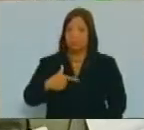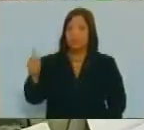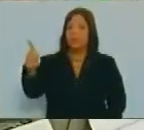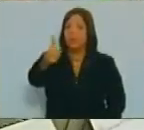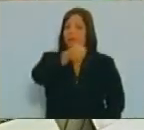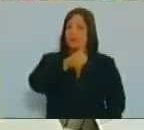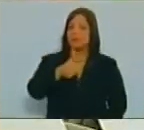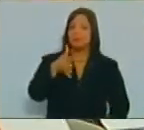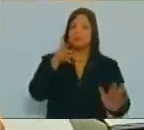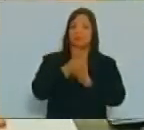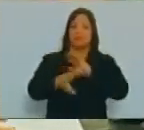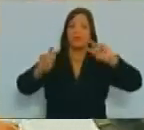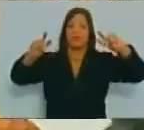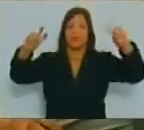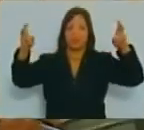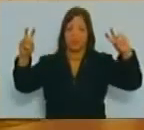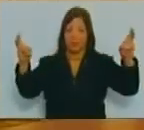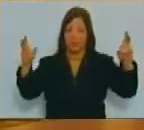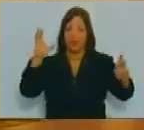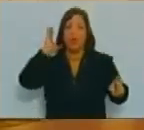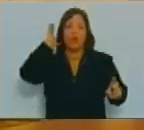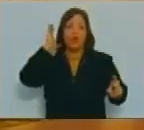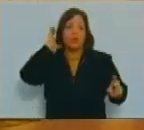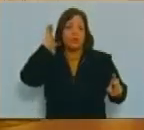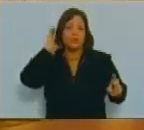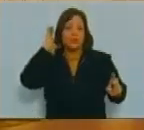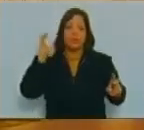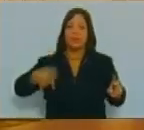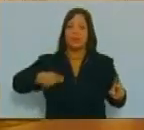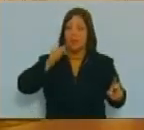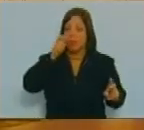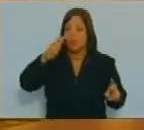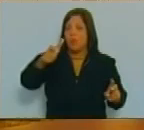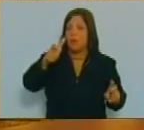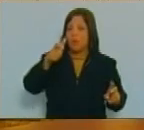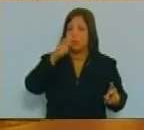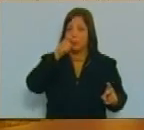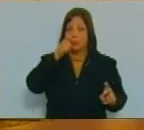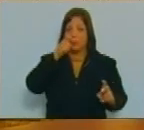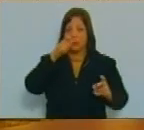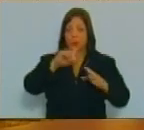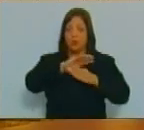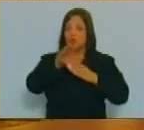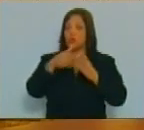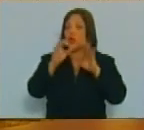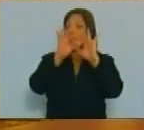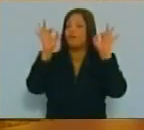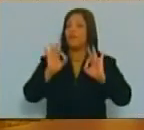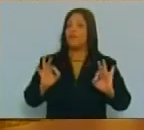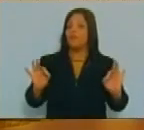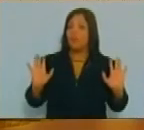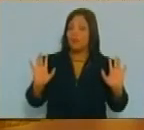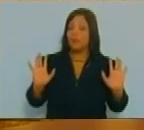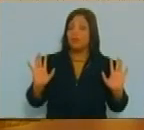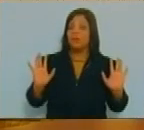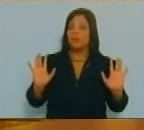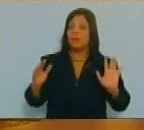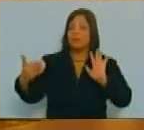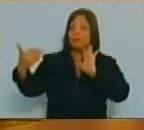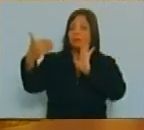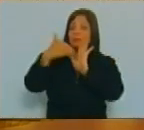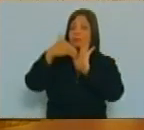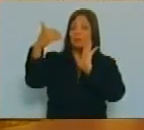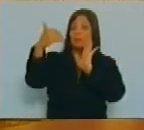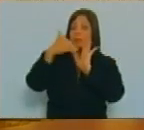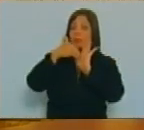antes la conciencia que tiene que tener el pueblo de todas las amenazas